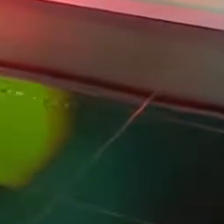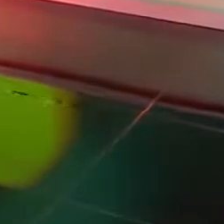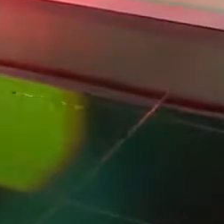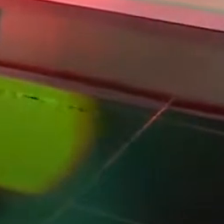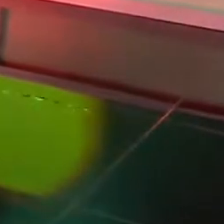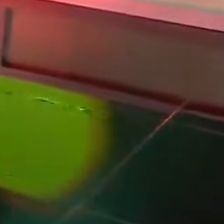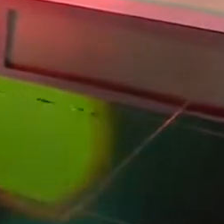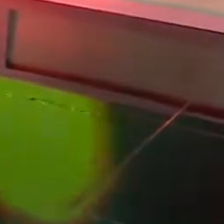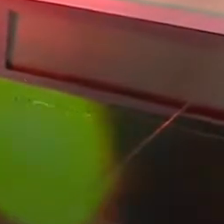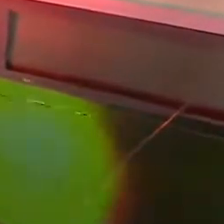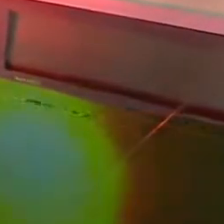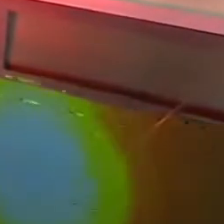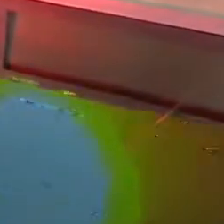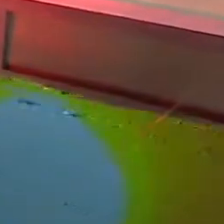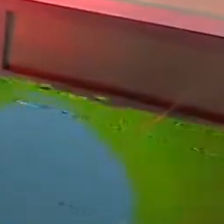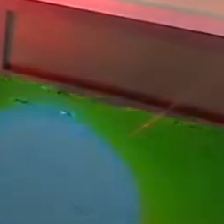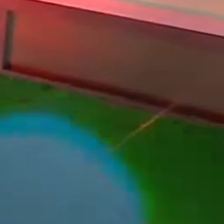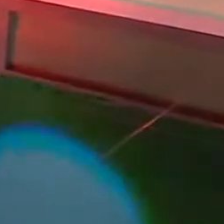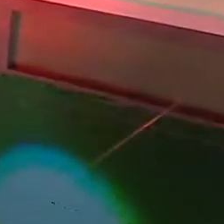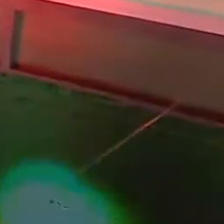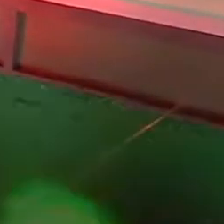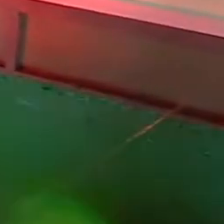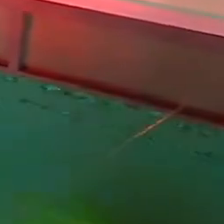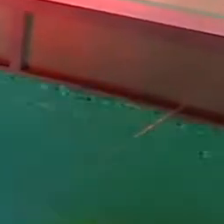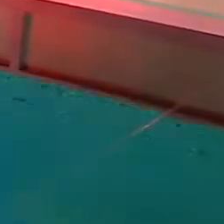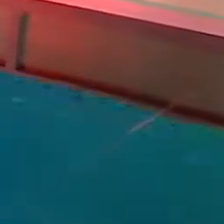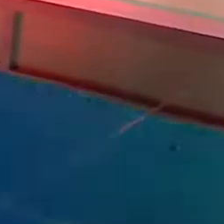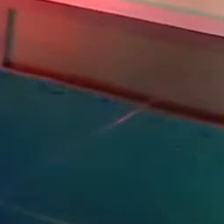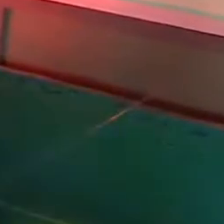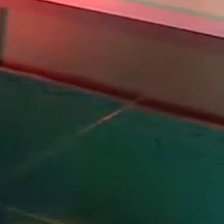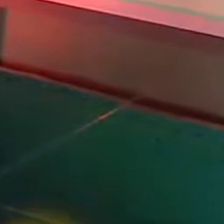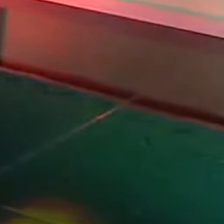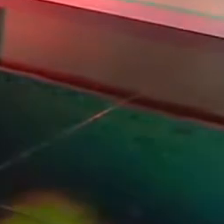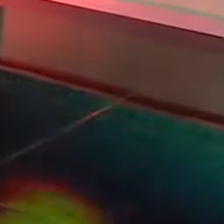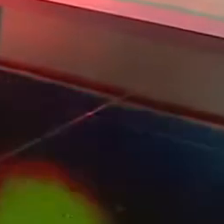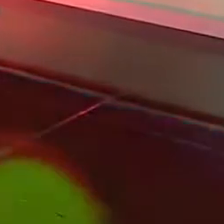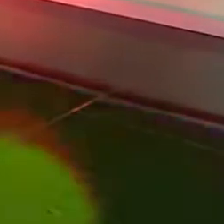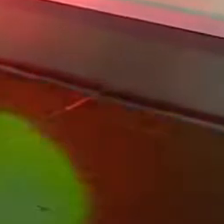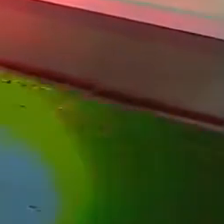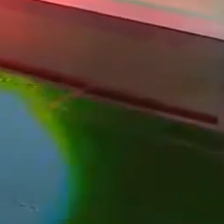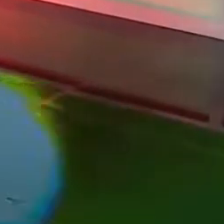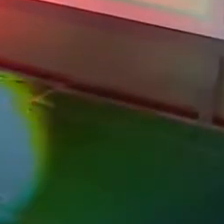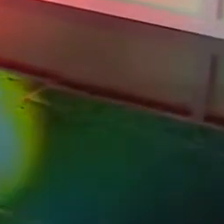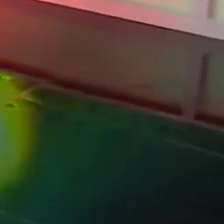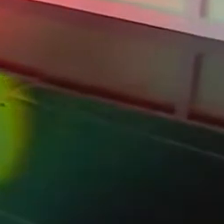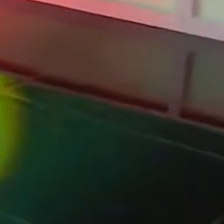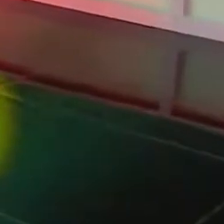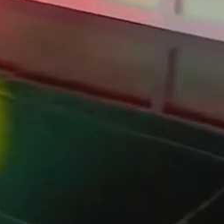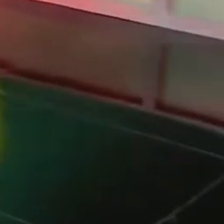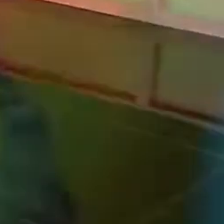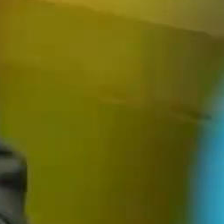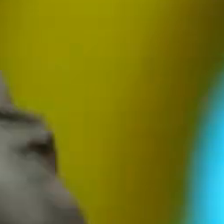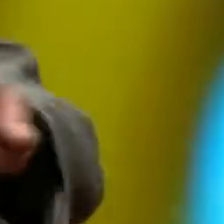a Maroña triunfal, con la guada total, nuestros lazos ya están